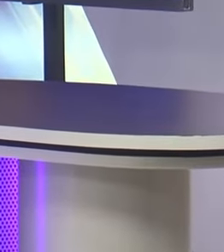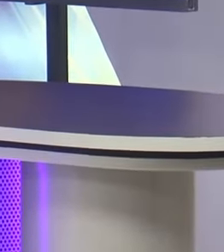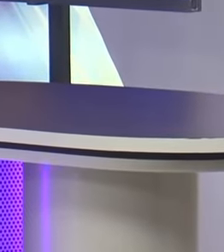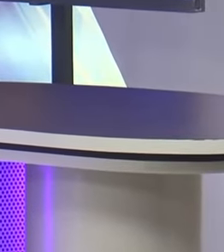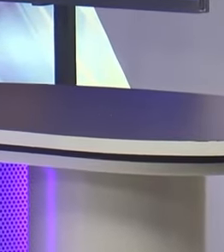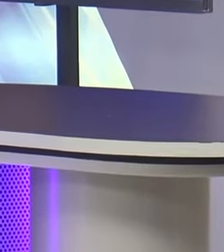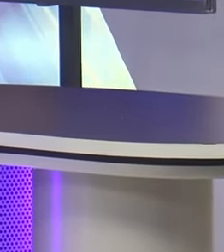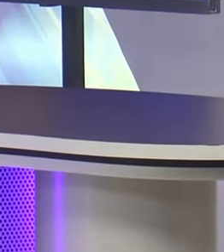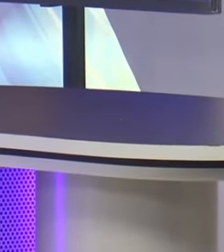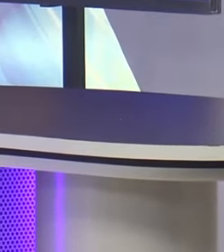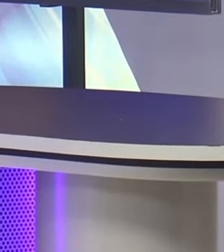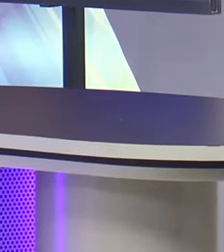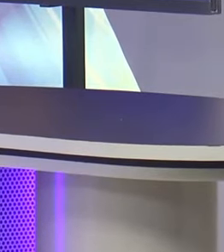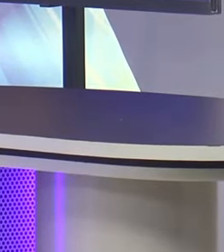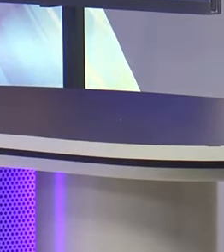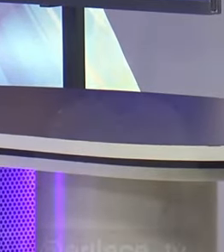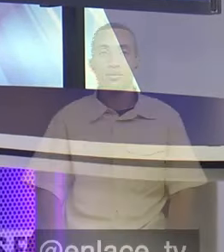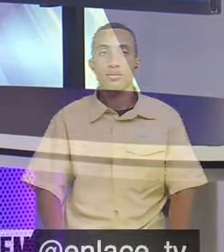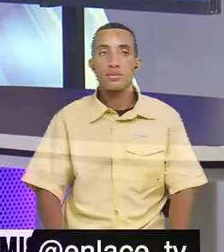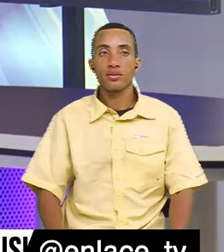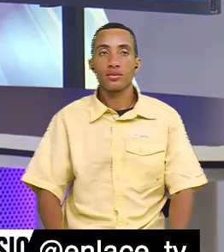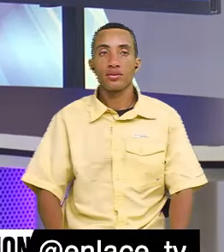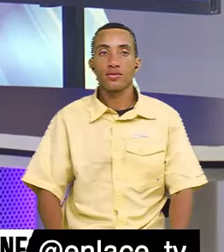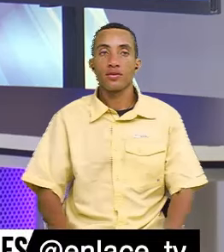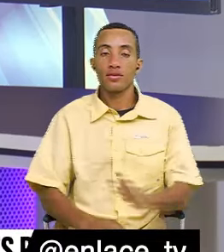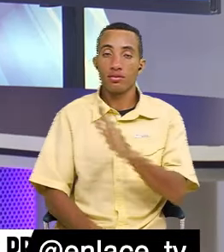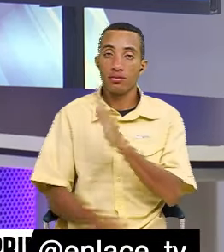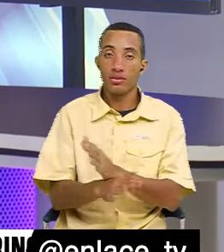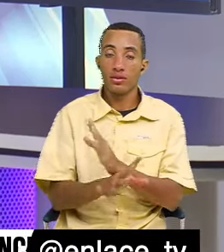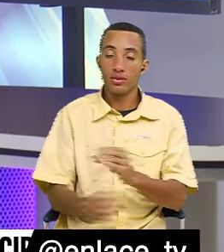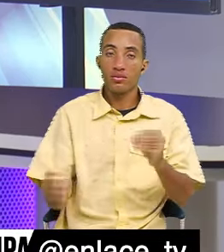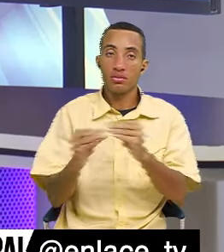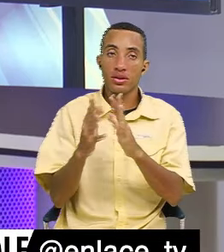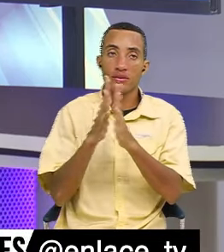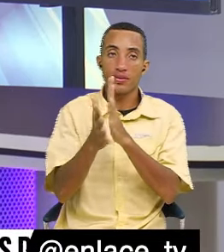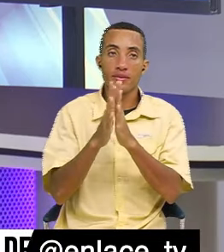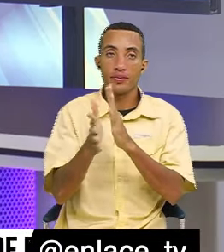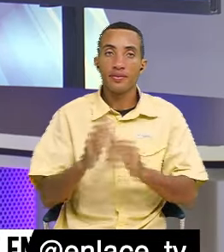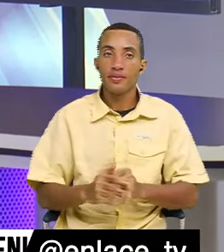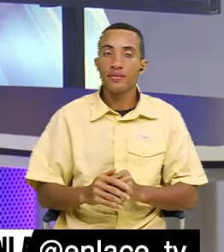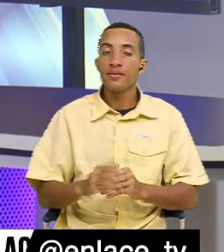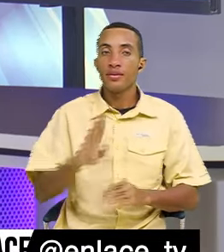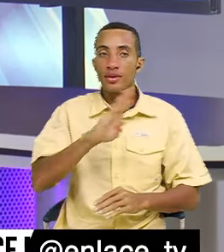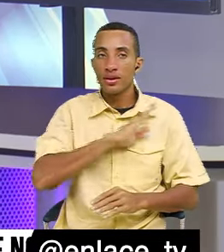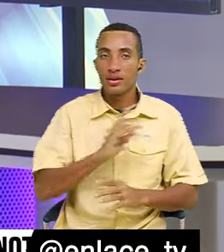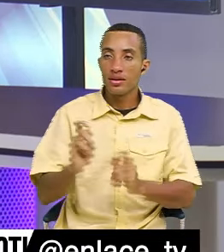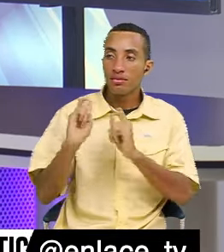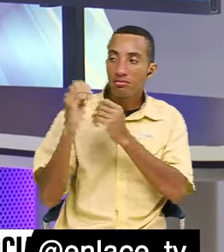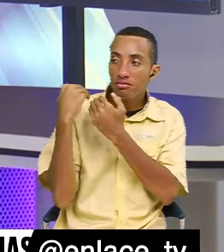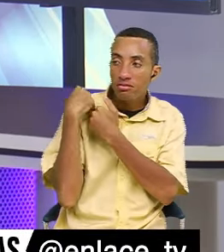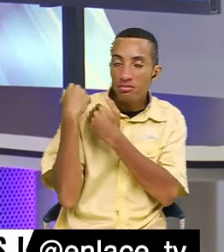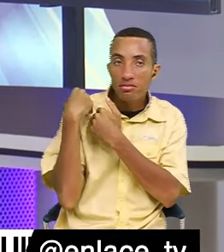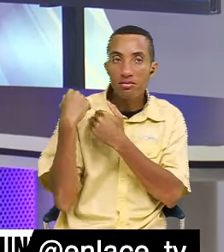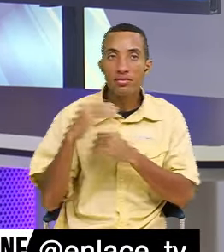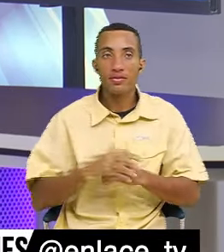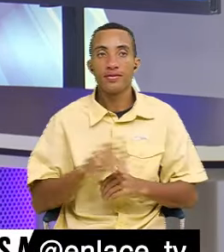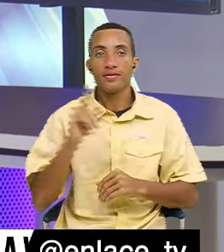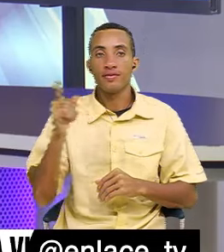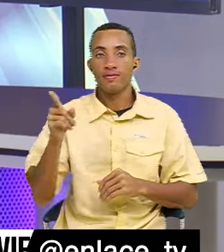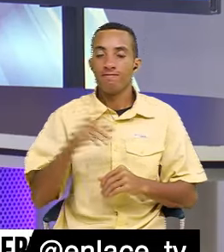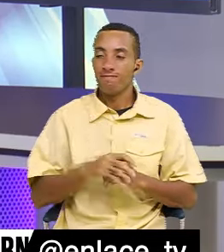Continuamos con más información en Enlace Noticias. El alcalde encargado de Barranca Bermeja, Diego Acosta, rechazó amenazas contra el gerente de Trans San